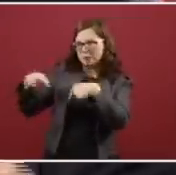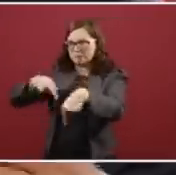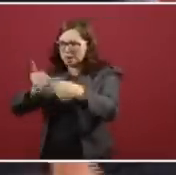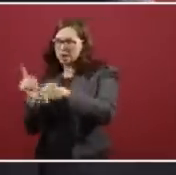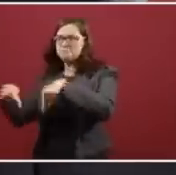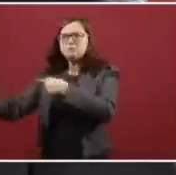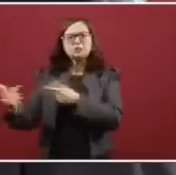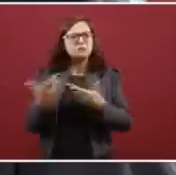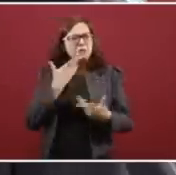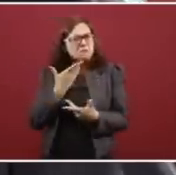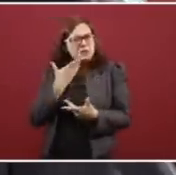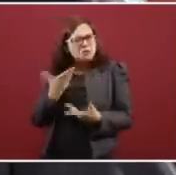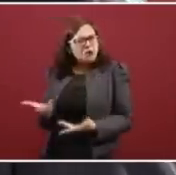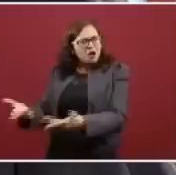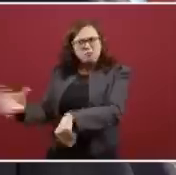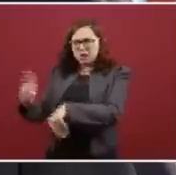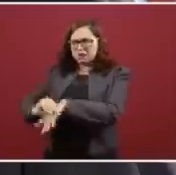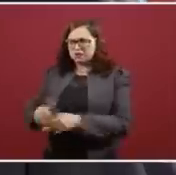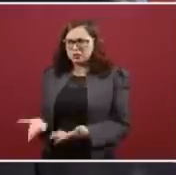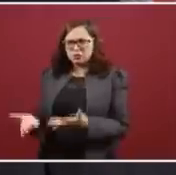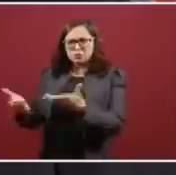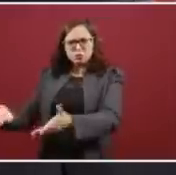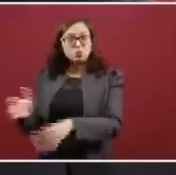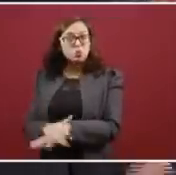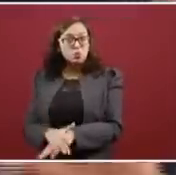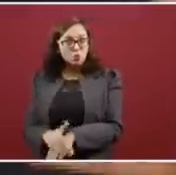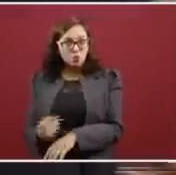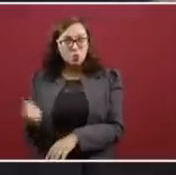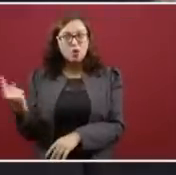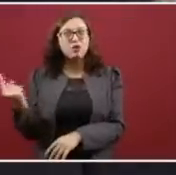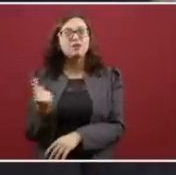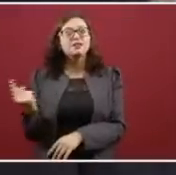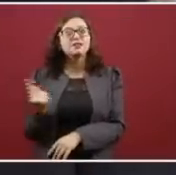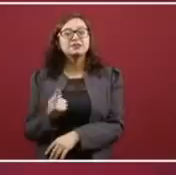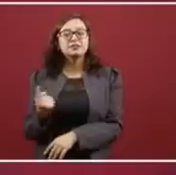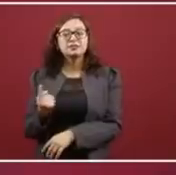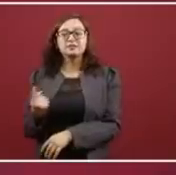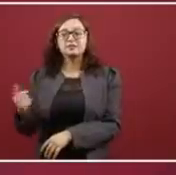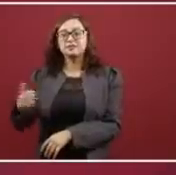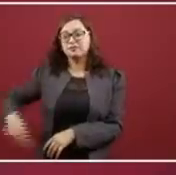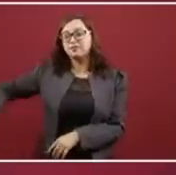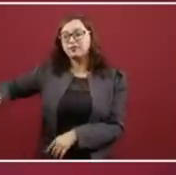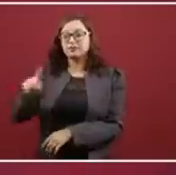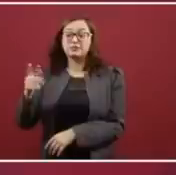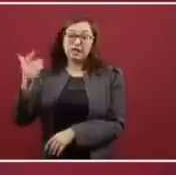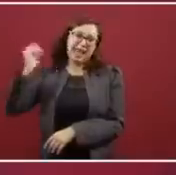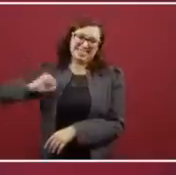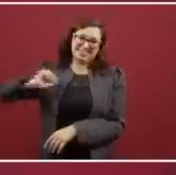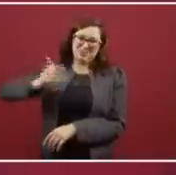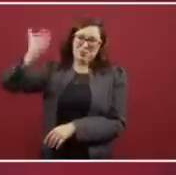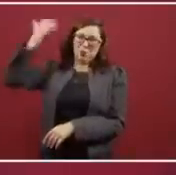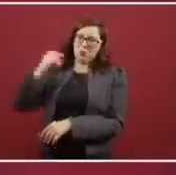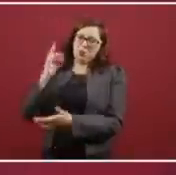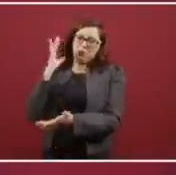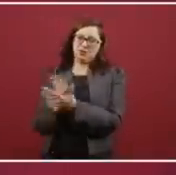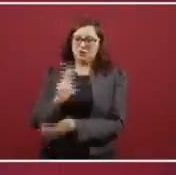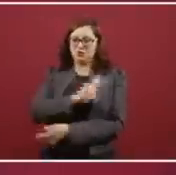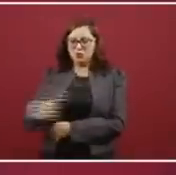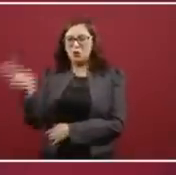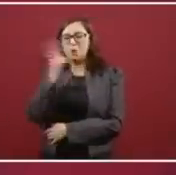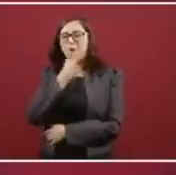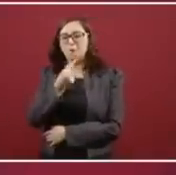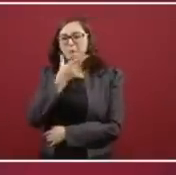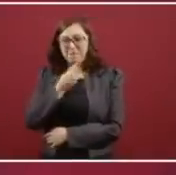y se permitía es porque eran hombres en aquel entonces se